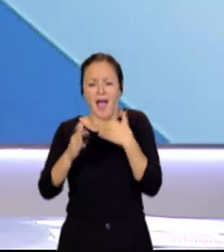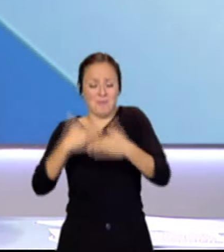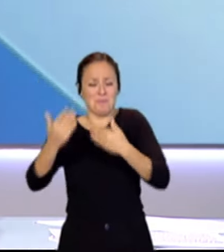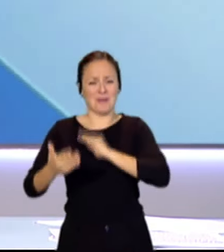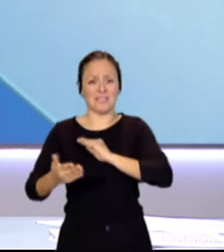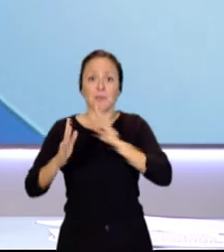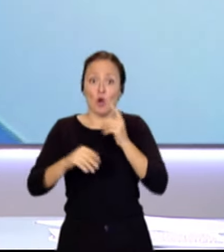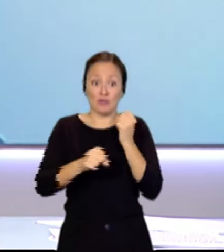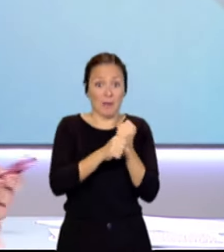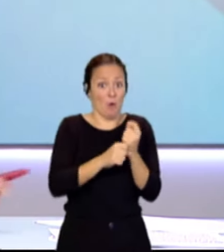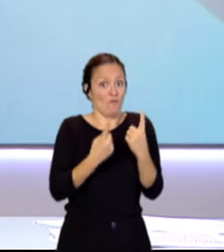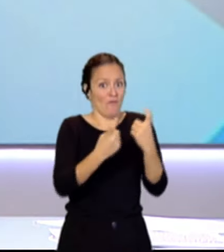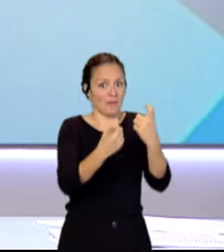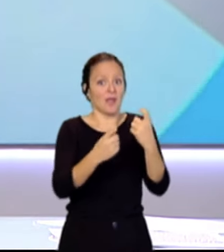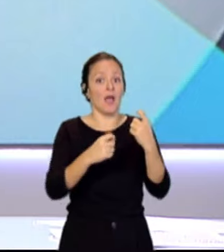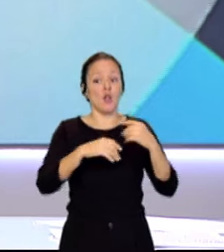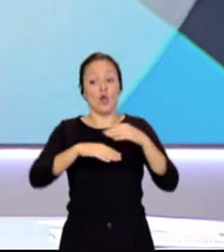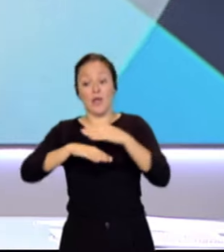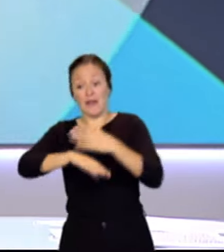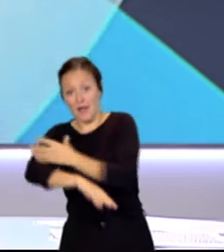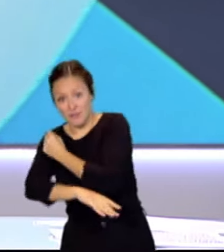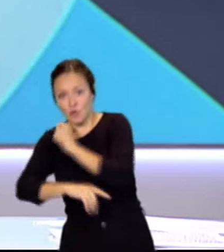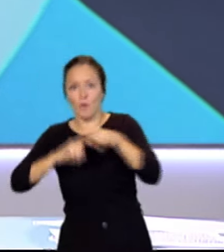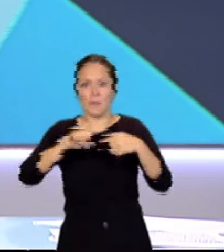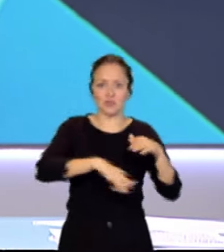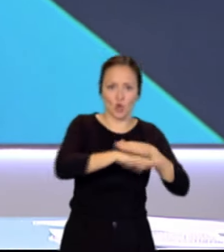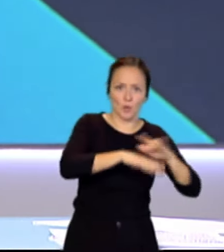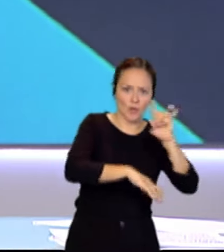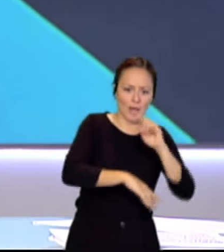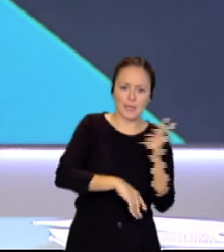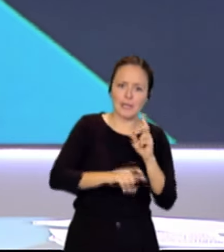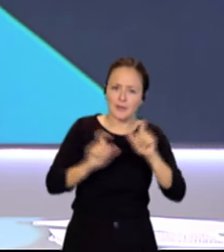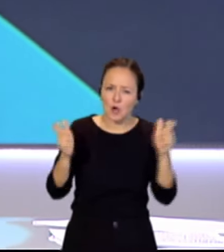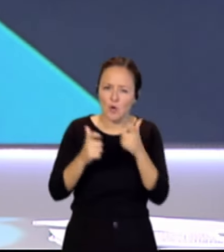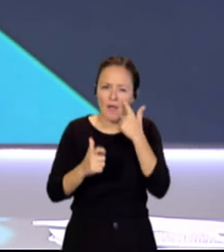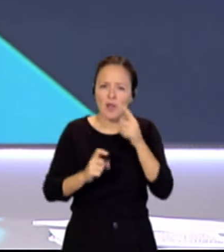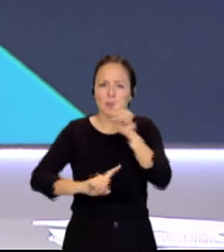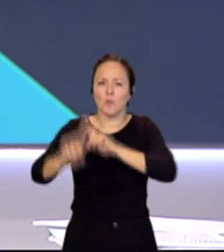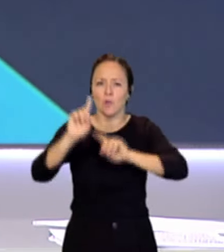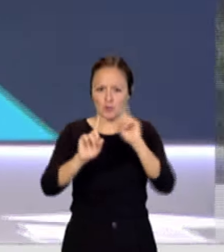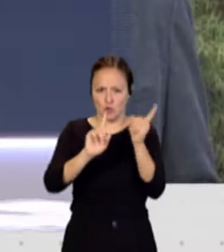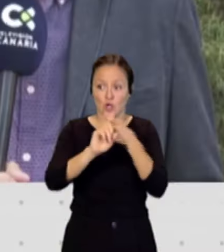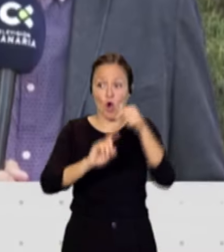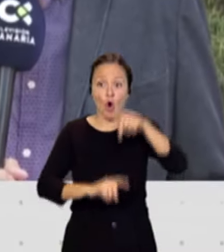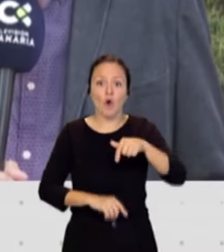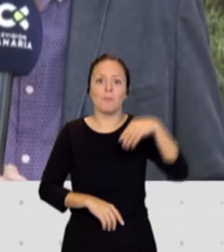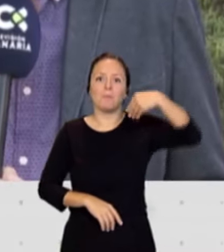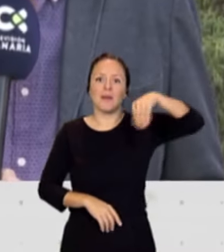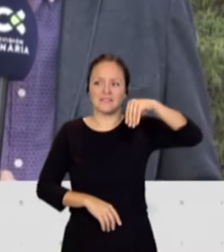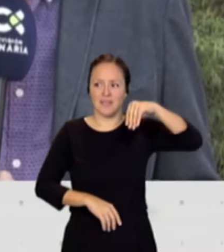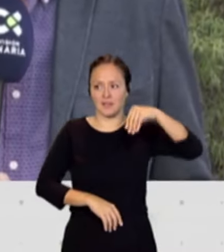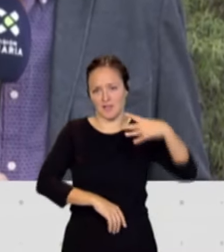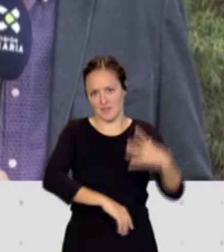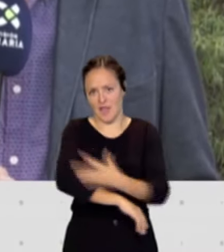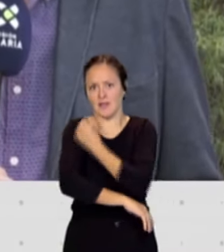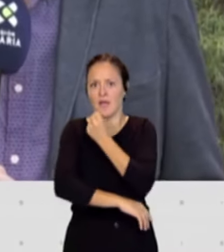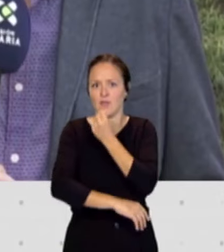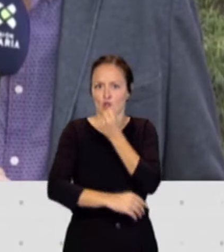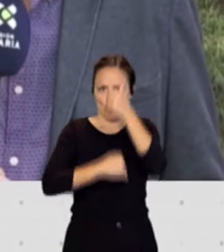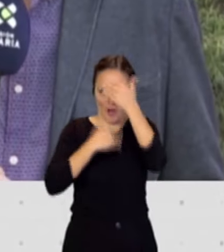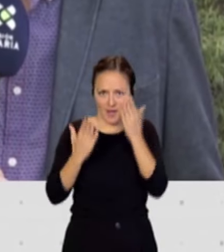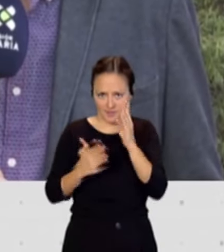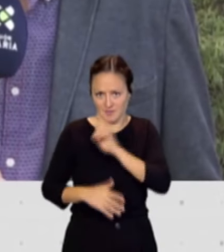gobierno central se han reunido en los últimos días para resolver algunos problemas hoy nos atiende el presidente de la máxima institución insular que está con